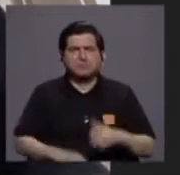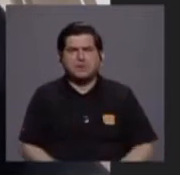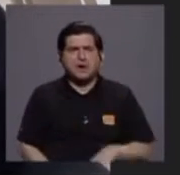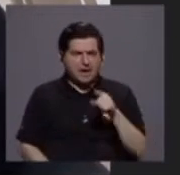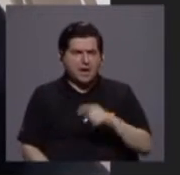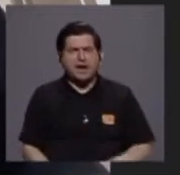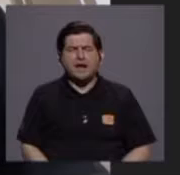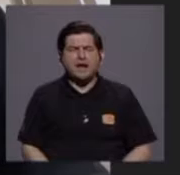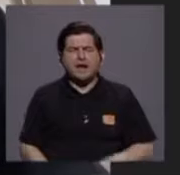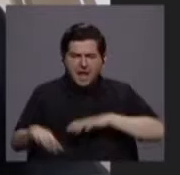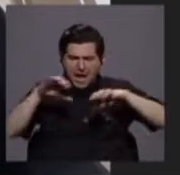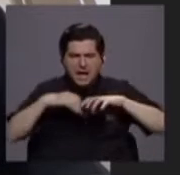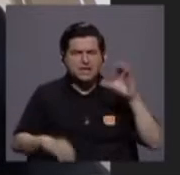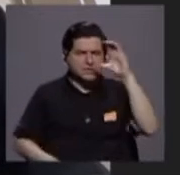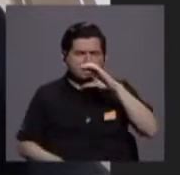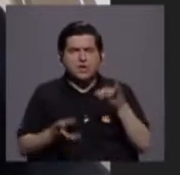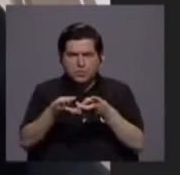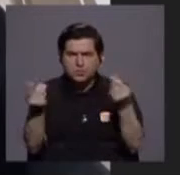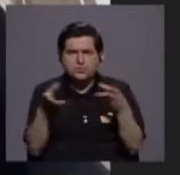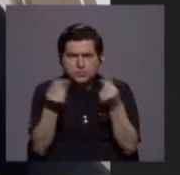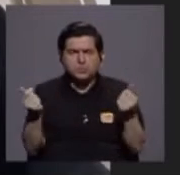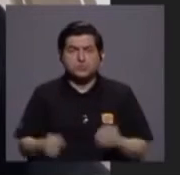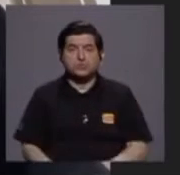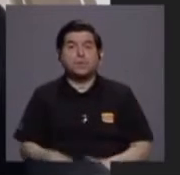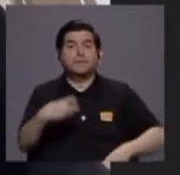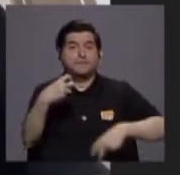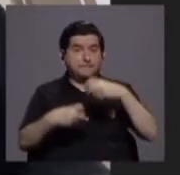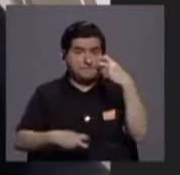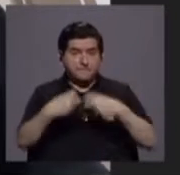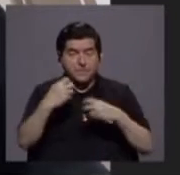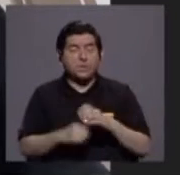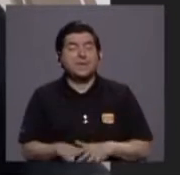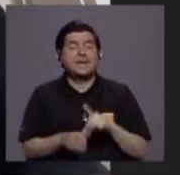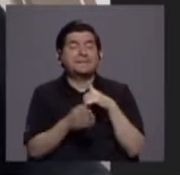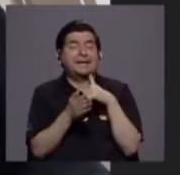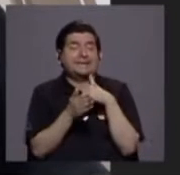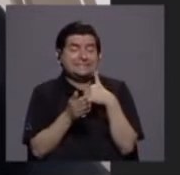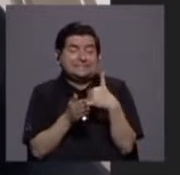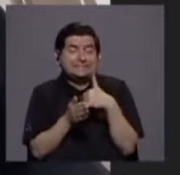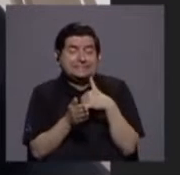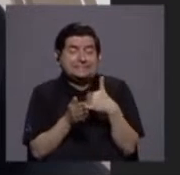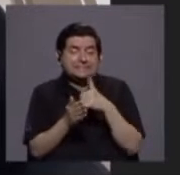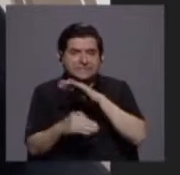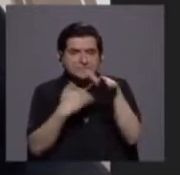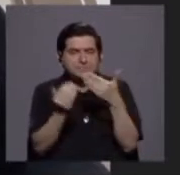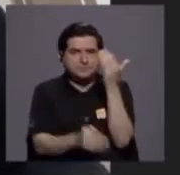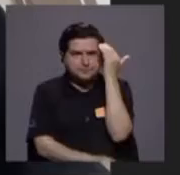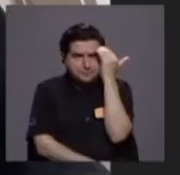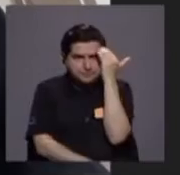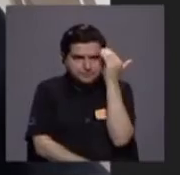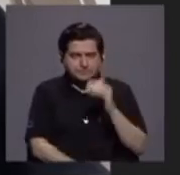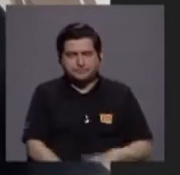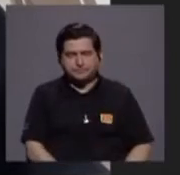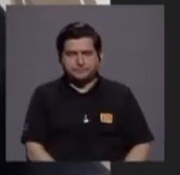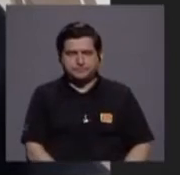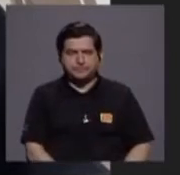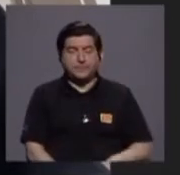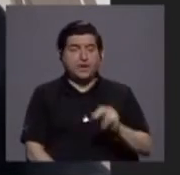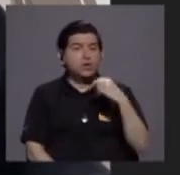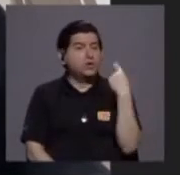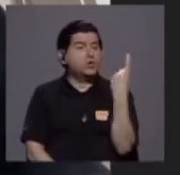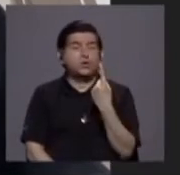algunas soluciones. Tenemos un problema muy delicado, como todos lo sabemos, Juan Rafael, no